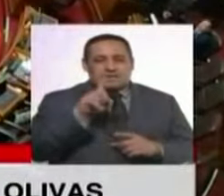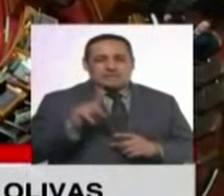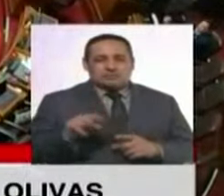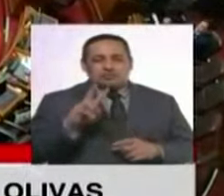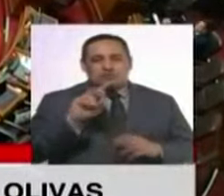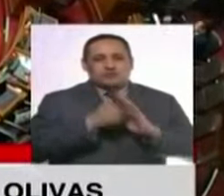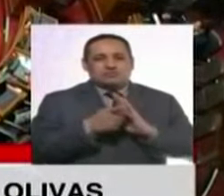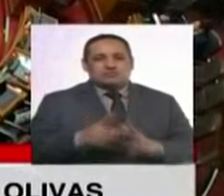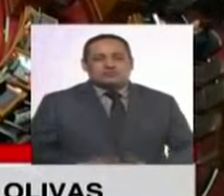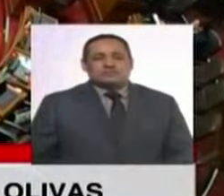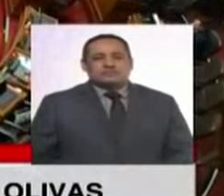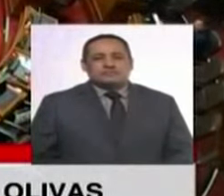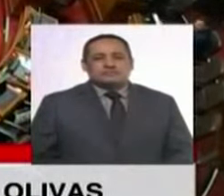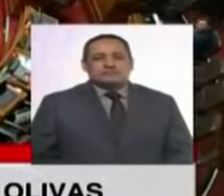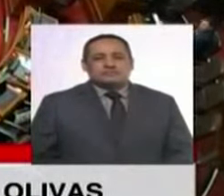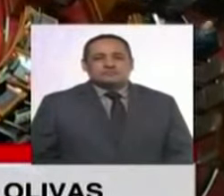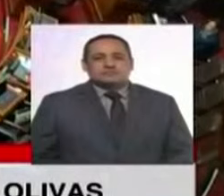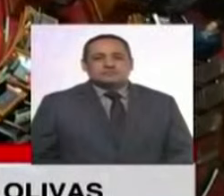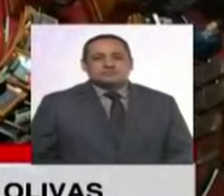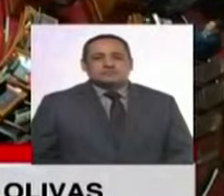dos minutos y medio